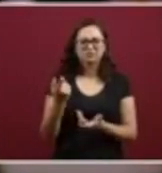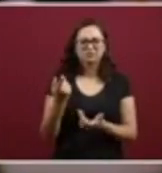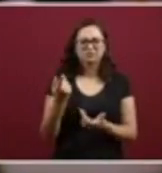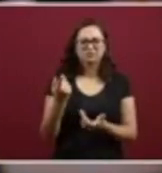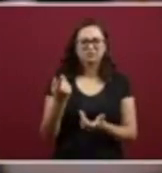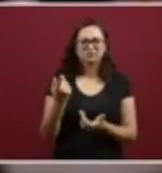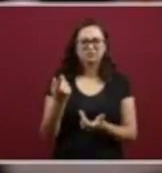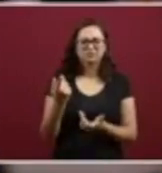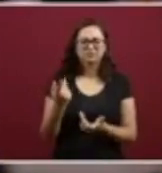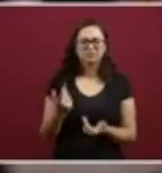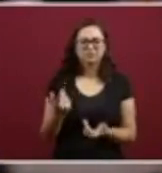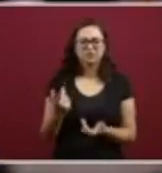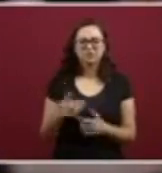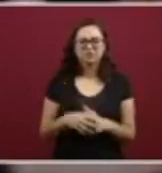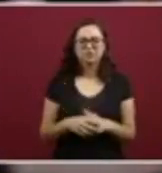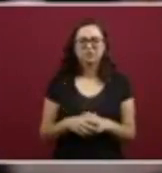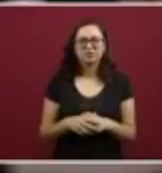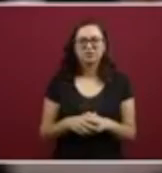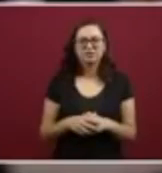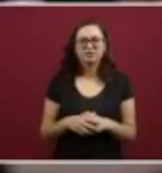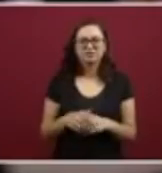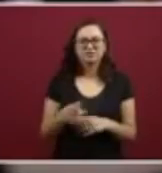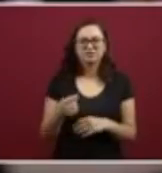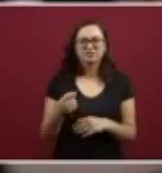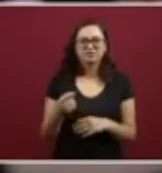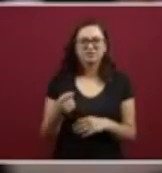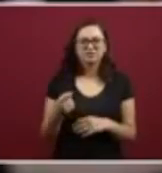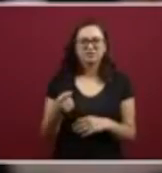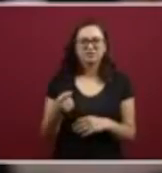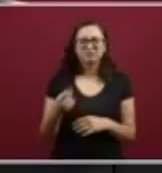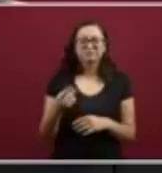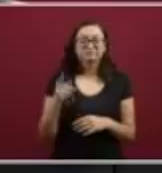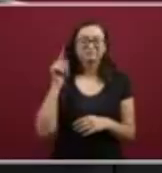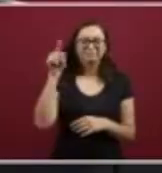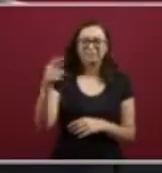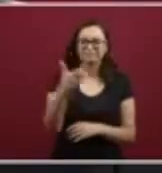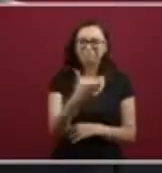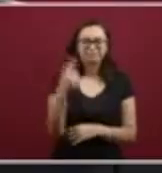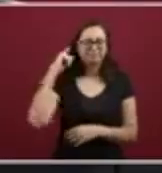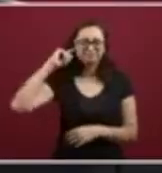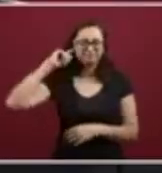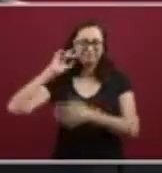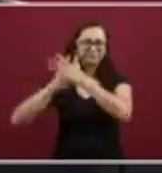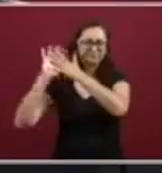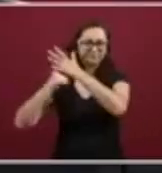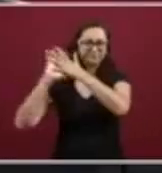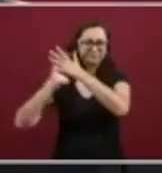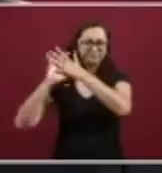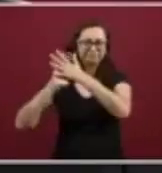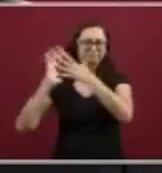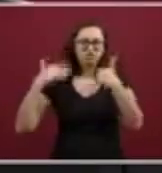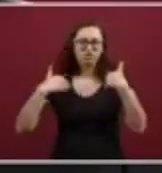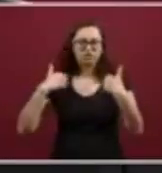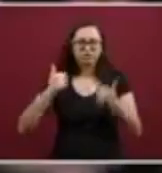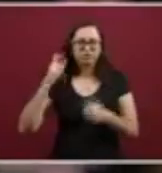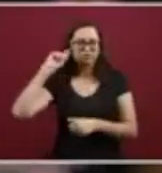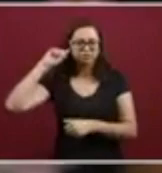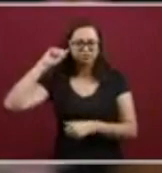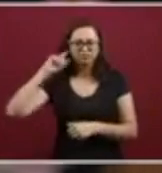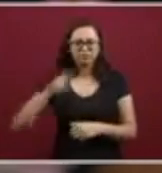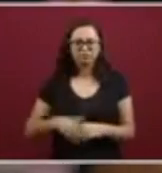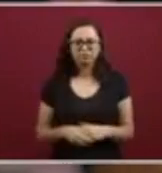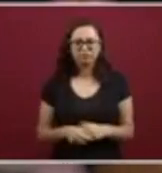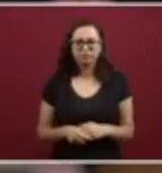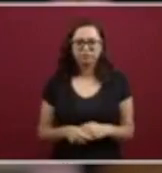los mentores, por ejemplo, de la Isidro Burgos de Ayotzinapa, por un lado, y si al MEXE se le podrá restituir en tiempo y